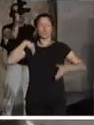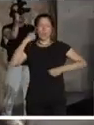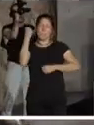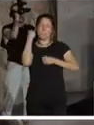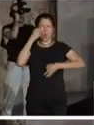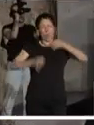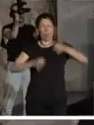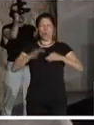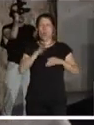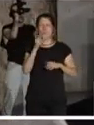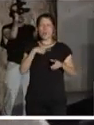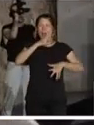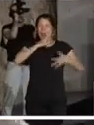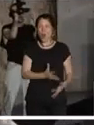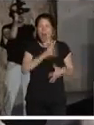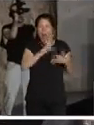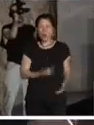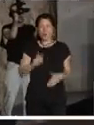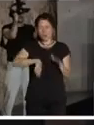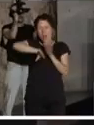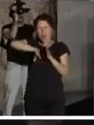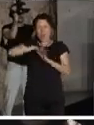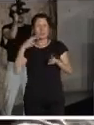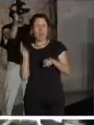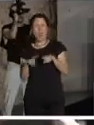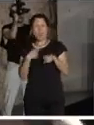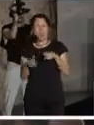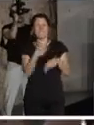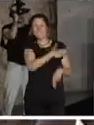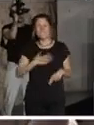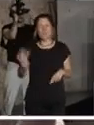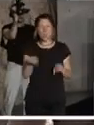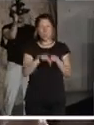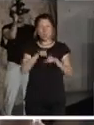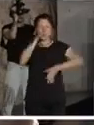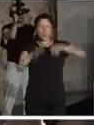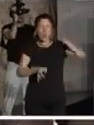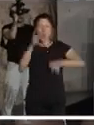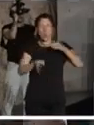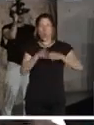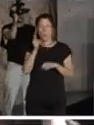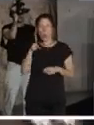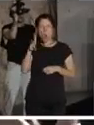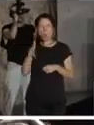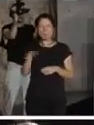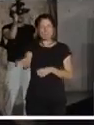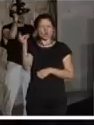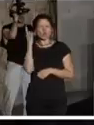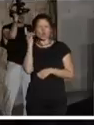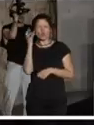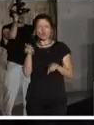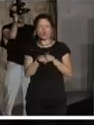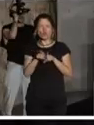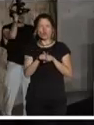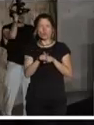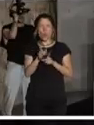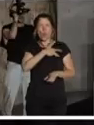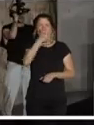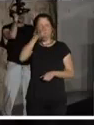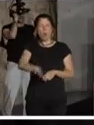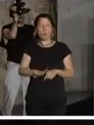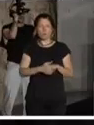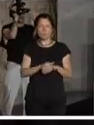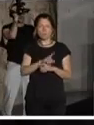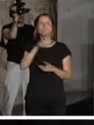a la hora de la hora Cuando la derecha política mediática y Judicial ataca un derecho de las mujeres como es que el consentimiento